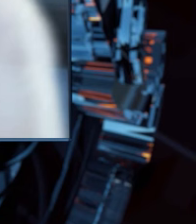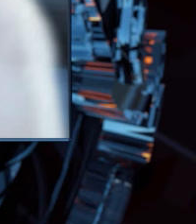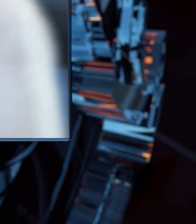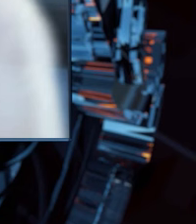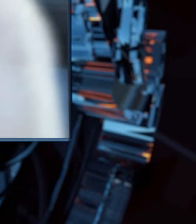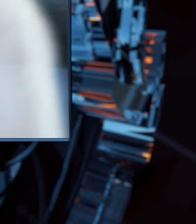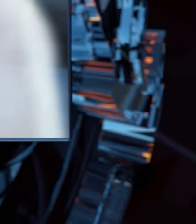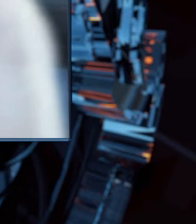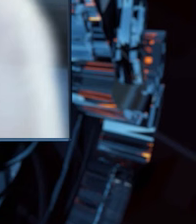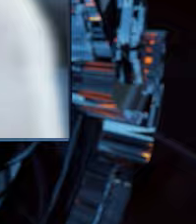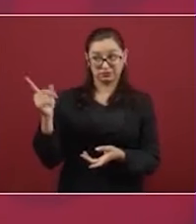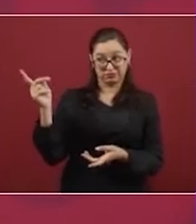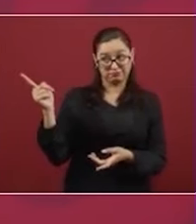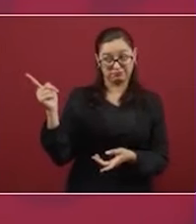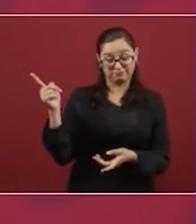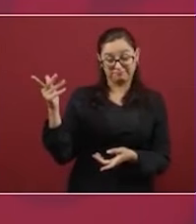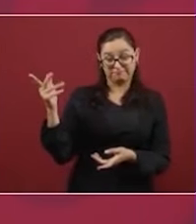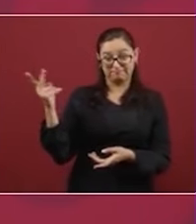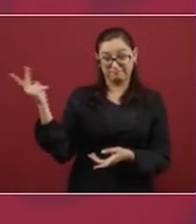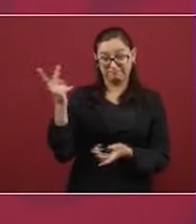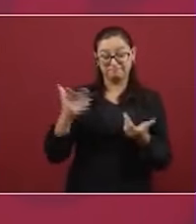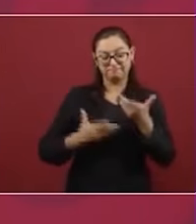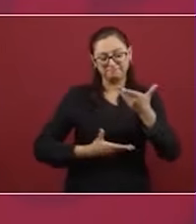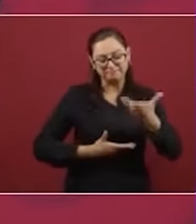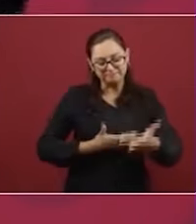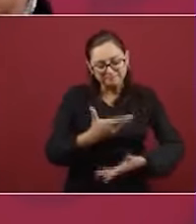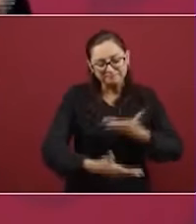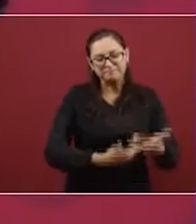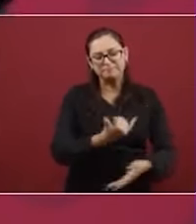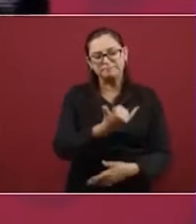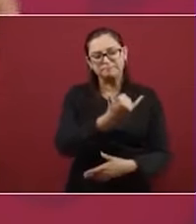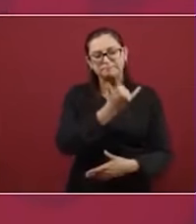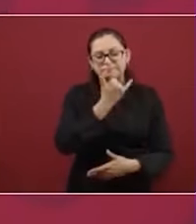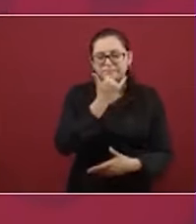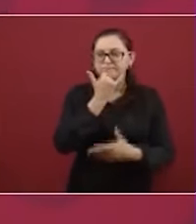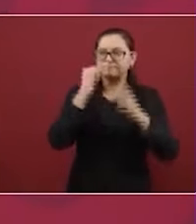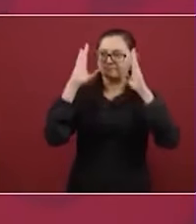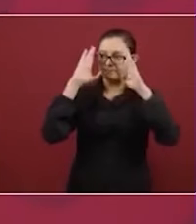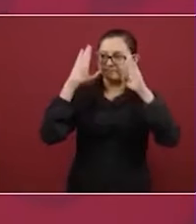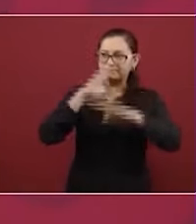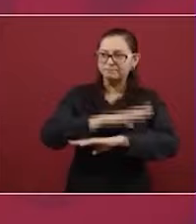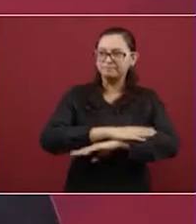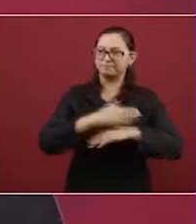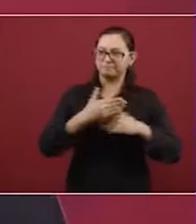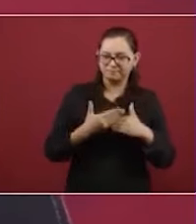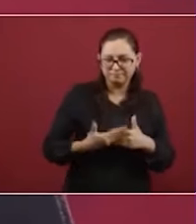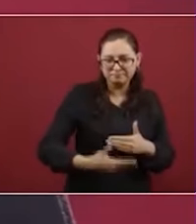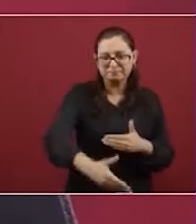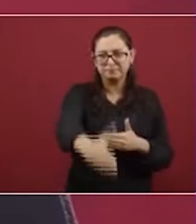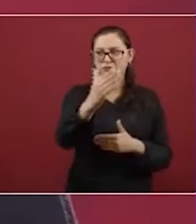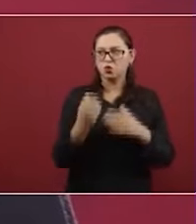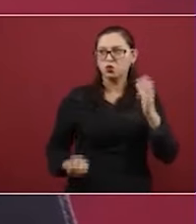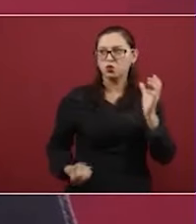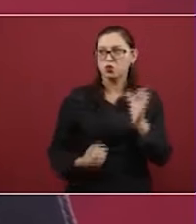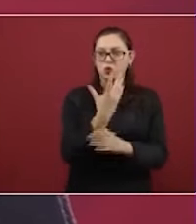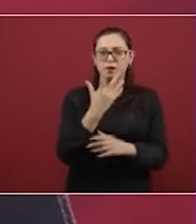Papa Francisco. El mandatario mexicano, Andrés Manuel López Obrador, arremetió contra el candidato a la presidencia argentina por el partido